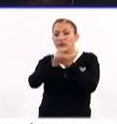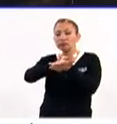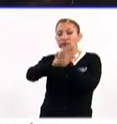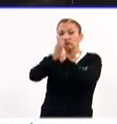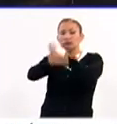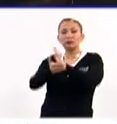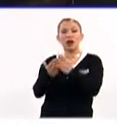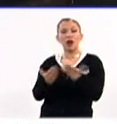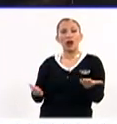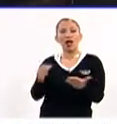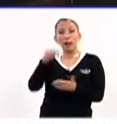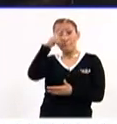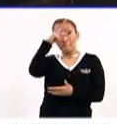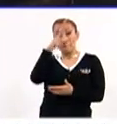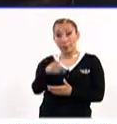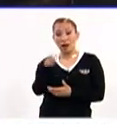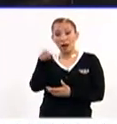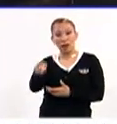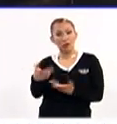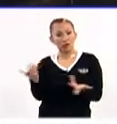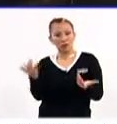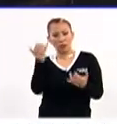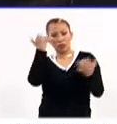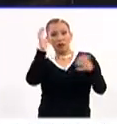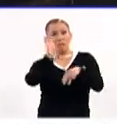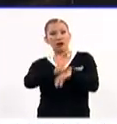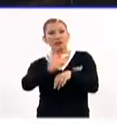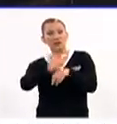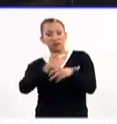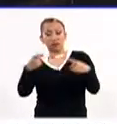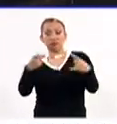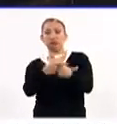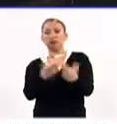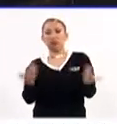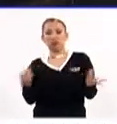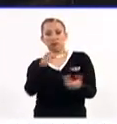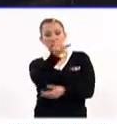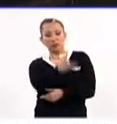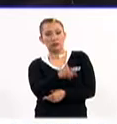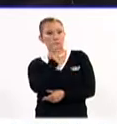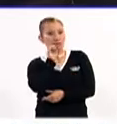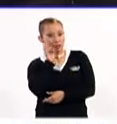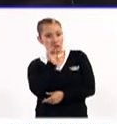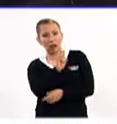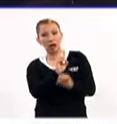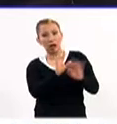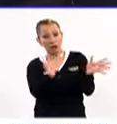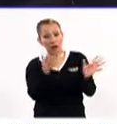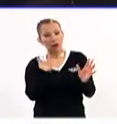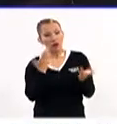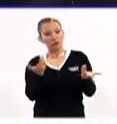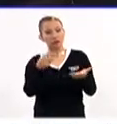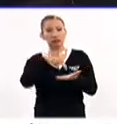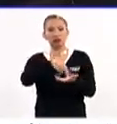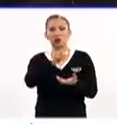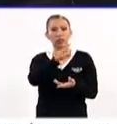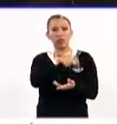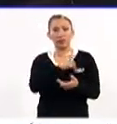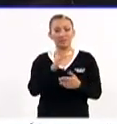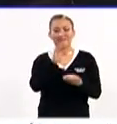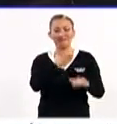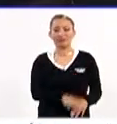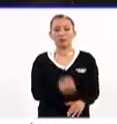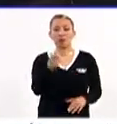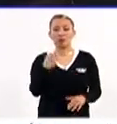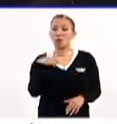de lo que hoy llamamos México, pues rompe con esta visión machista de la historia, porque esa mujer claramente está en un papel que no le corresponde. Por